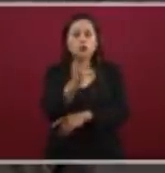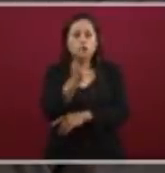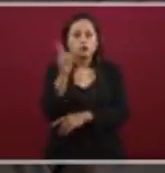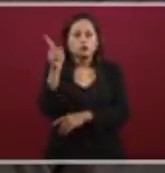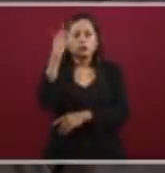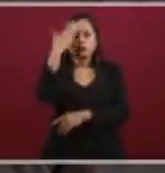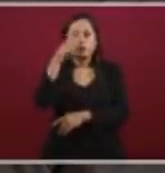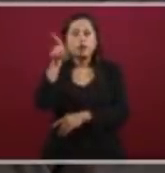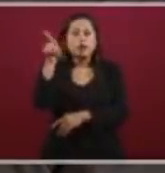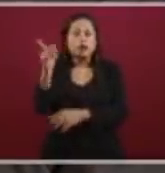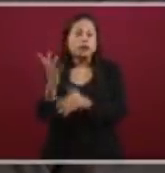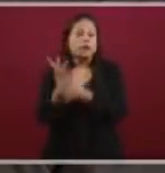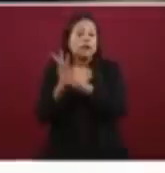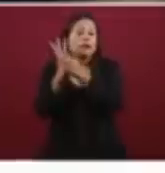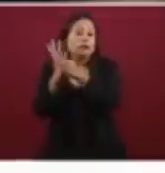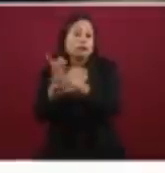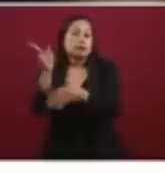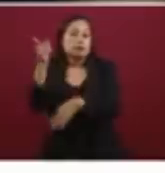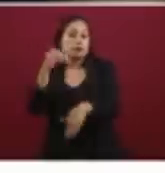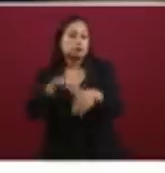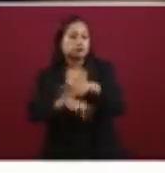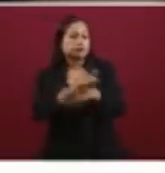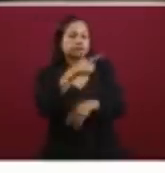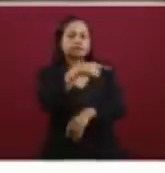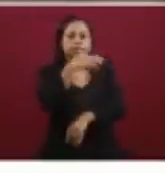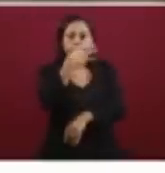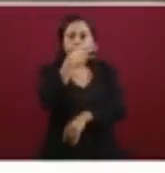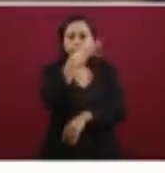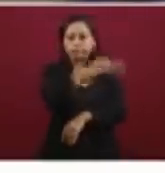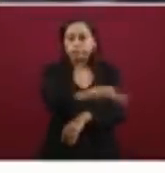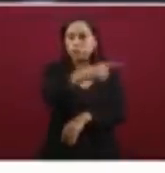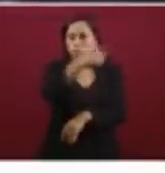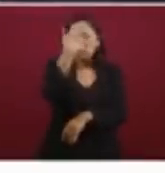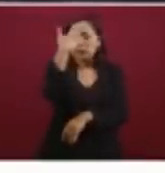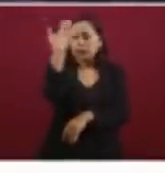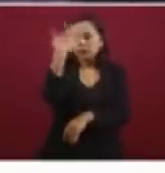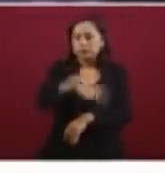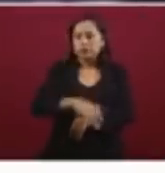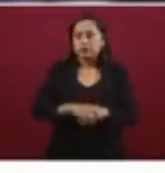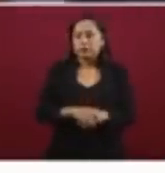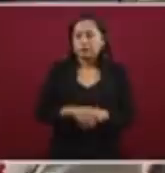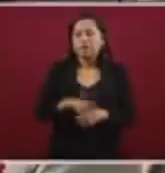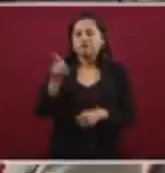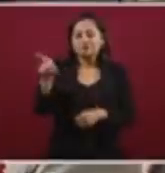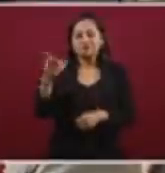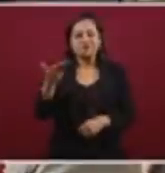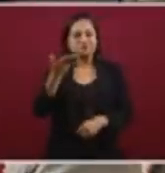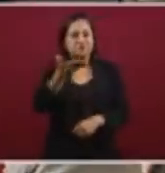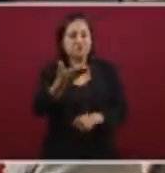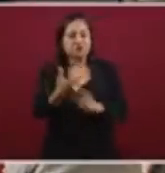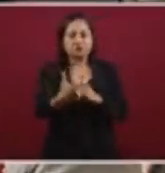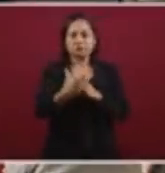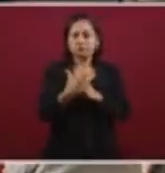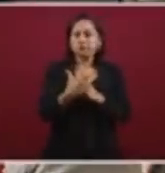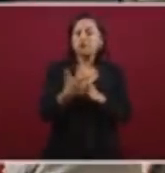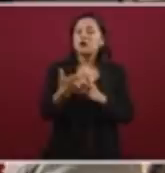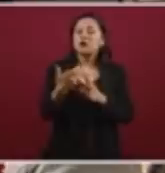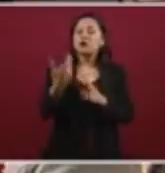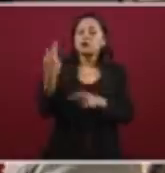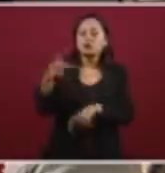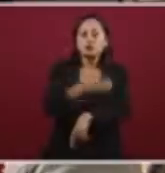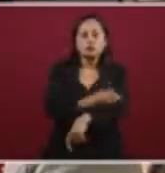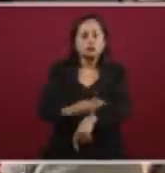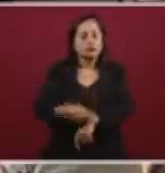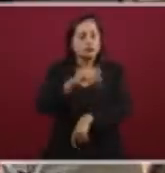conoce usted que incluso pide seguridad para él y para su familia y para tres presuntos